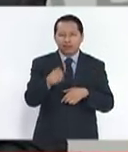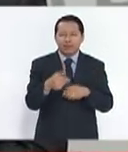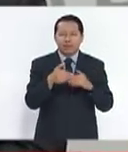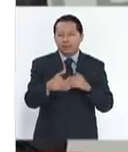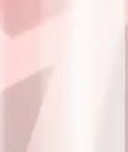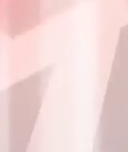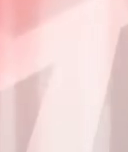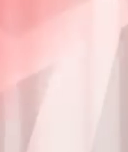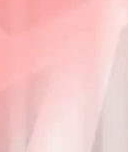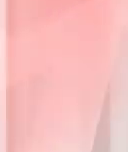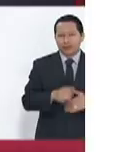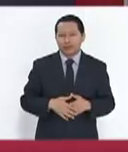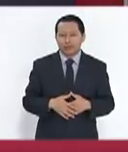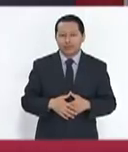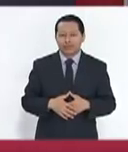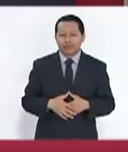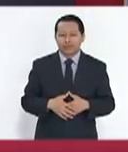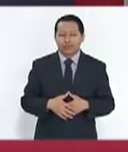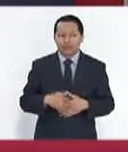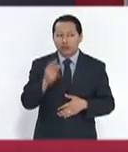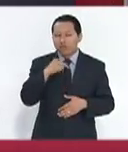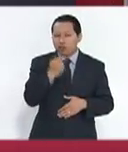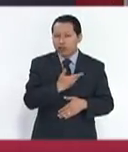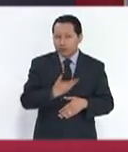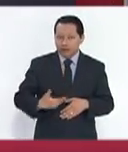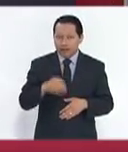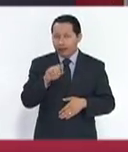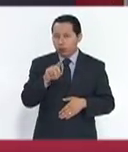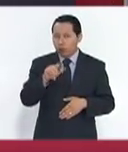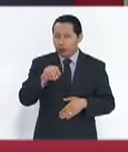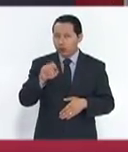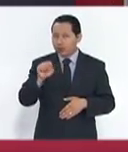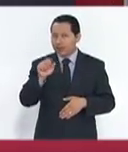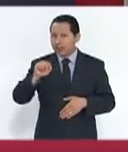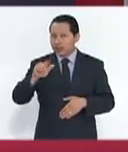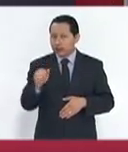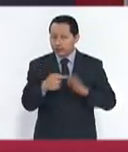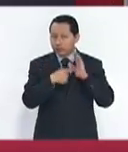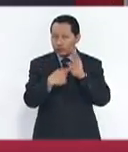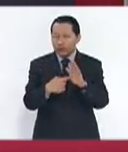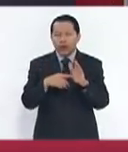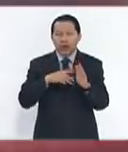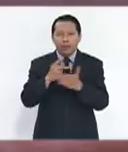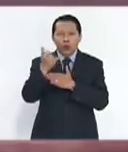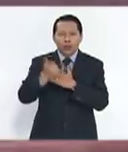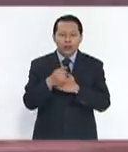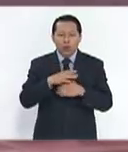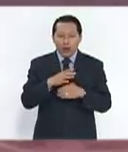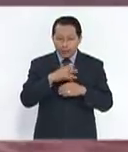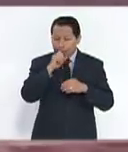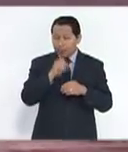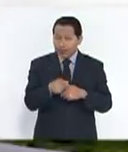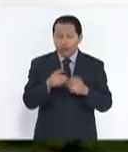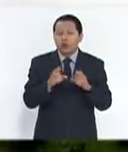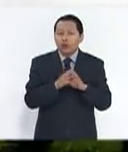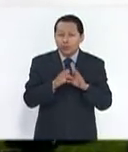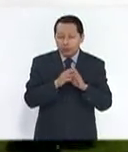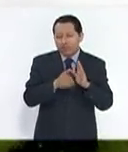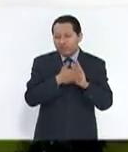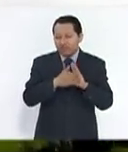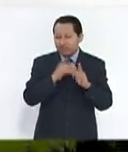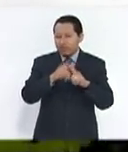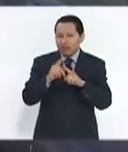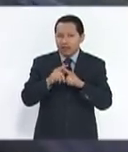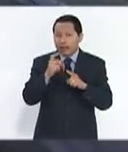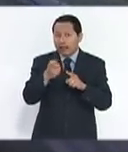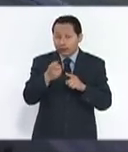meses. El vocero de la presidencia, Eduardo Sánchez, presentó los avances del proyecto hidráulico del oriente del Valle de México. Dijo que estas